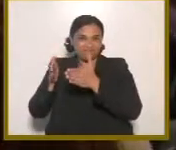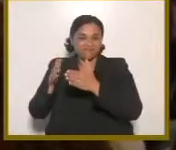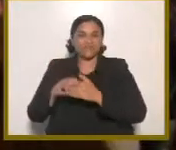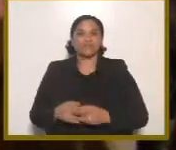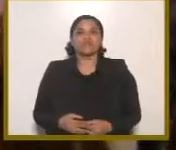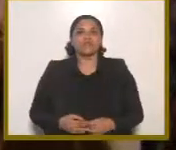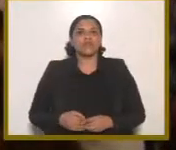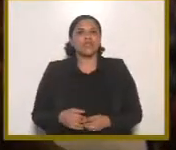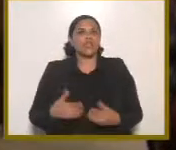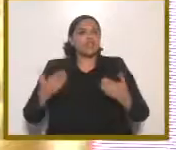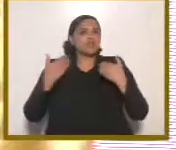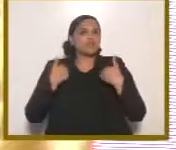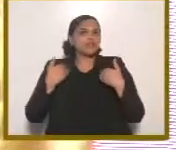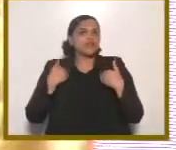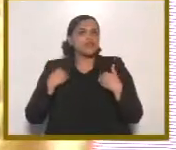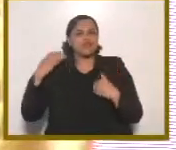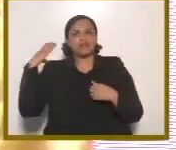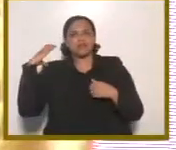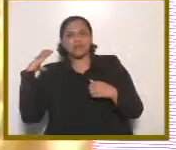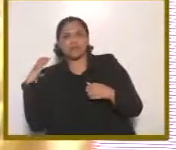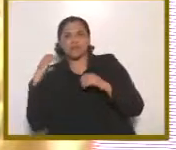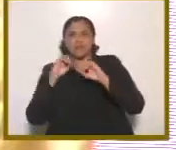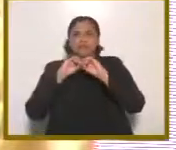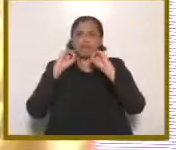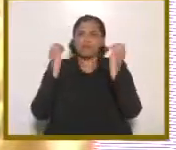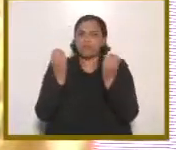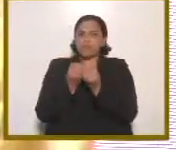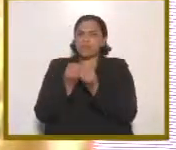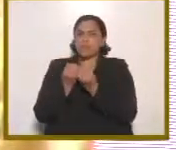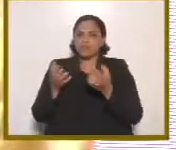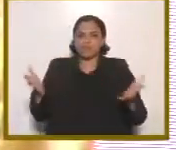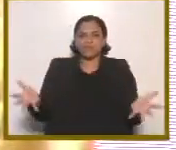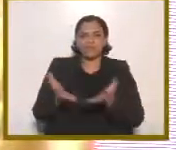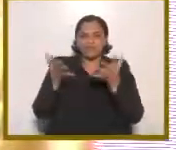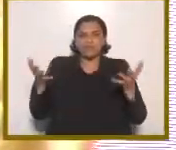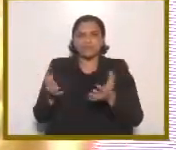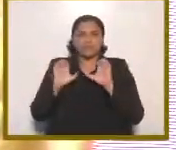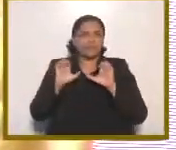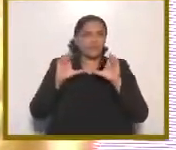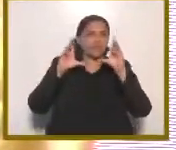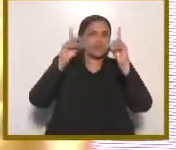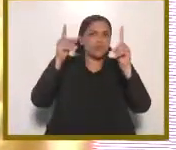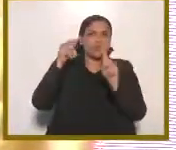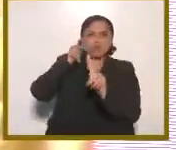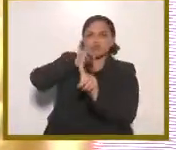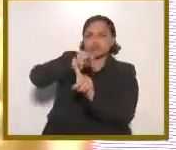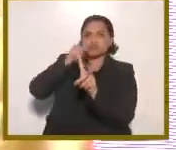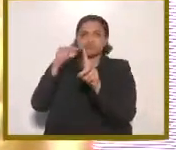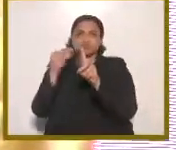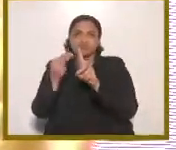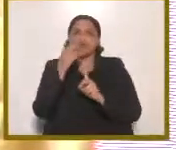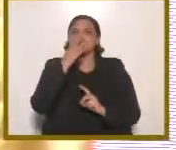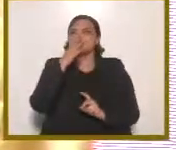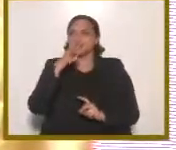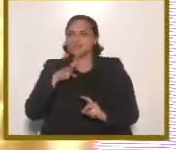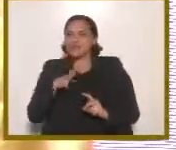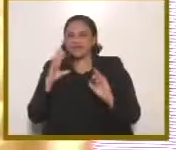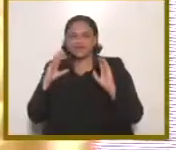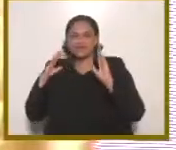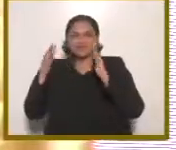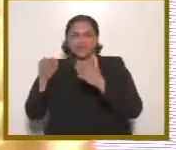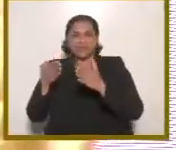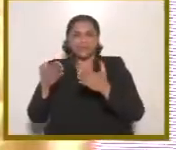Poner a cargo de las organizaciones, promover e impulsar la educación con perspectiva de género a lo interno de